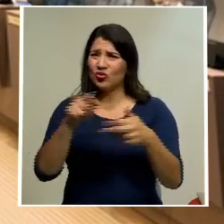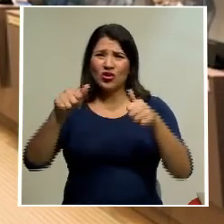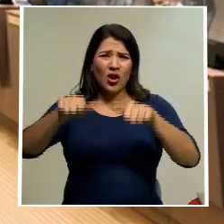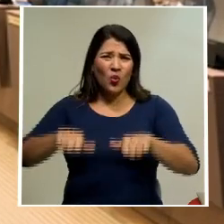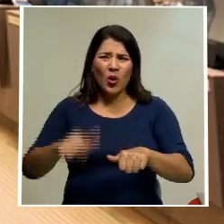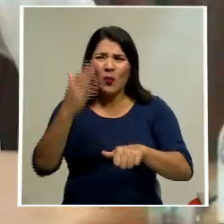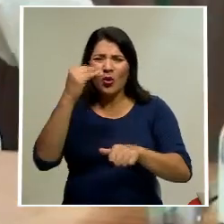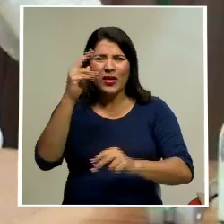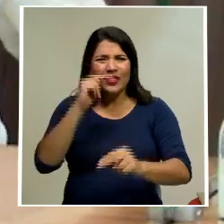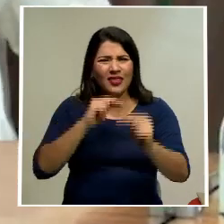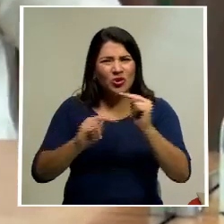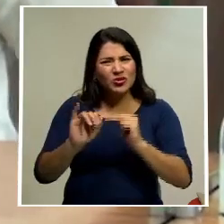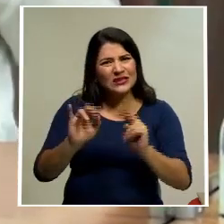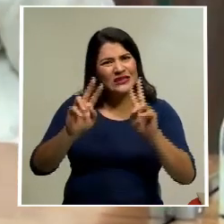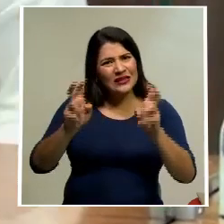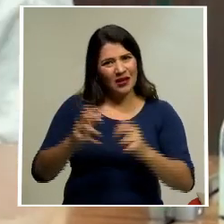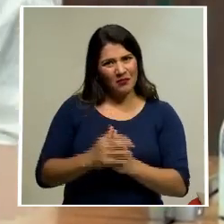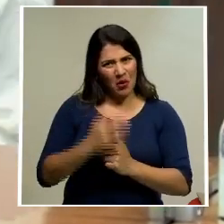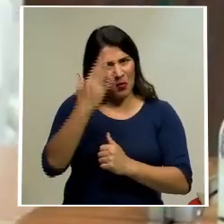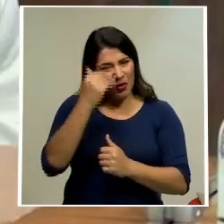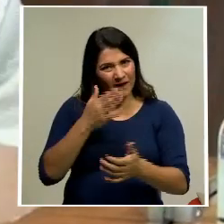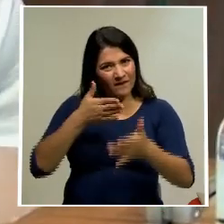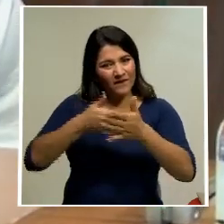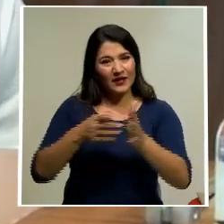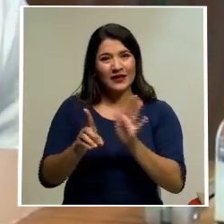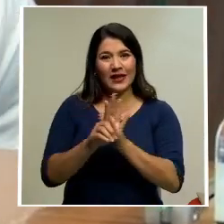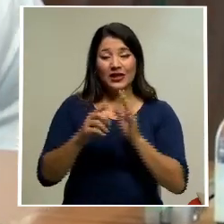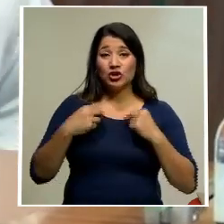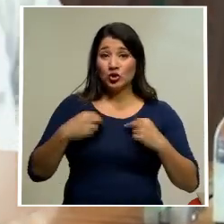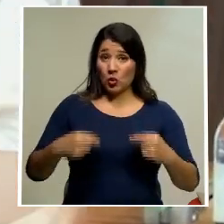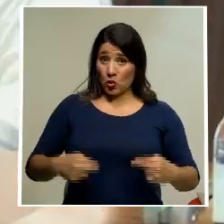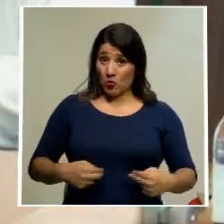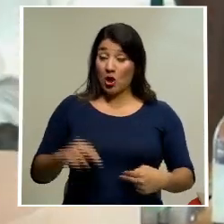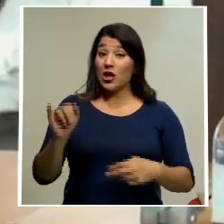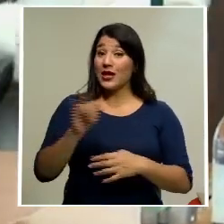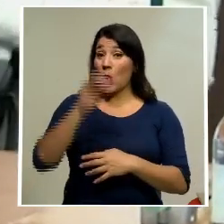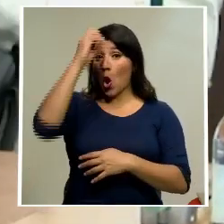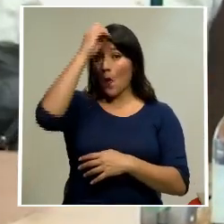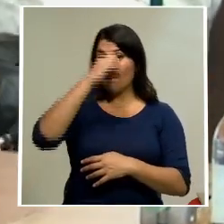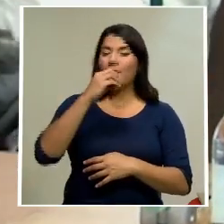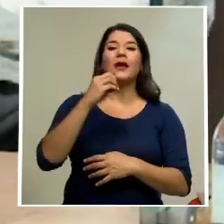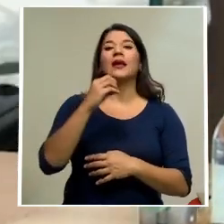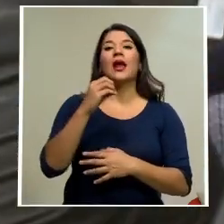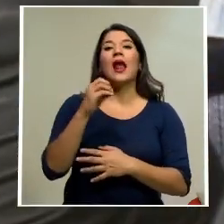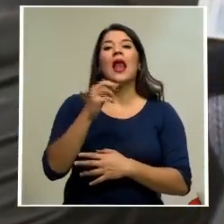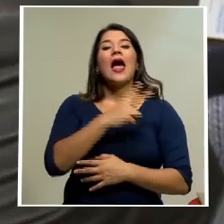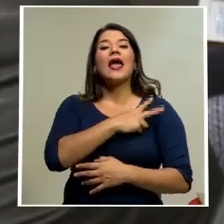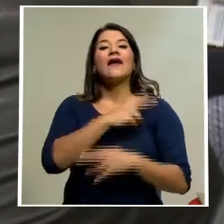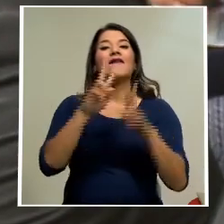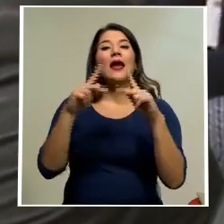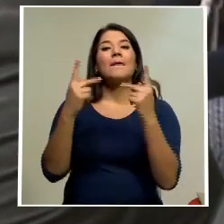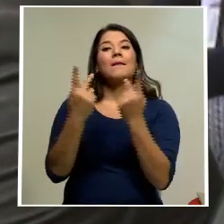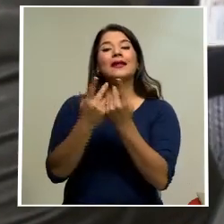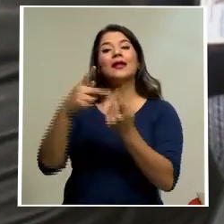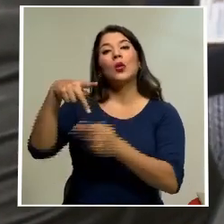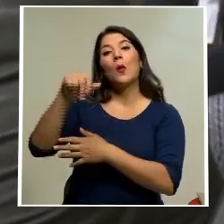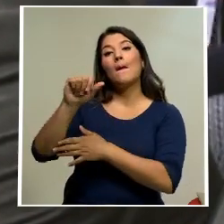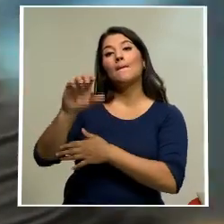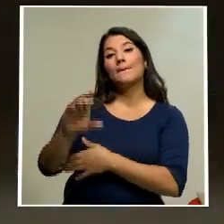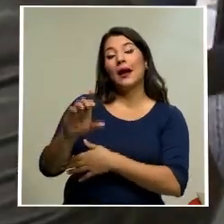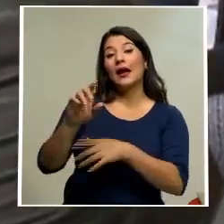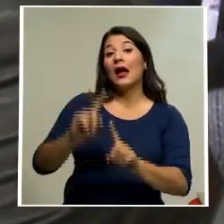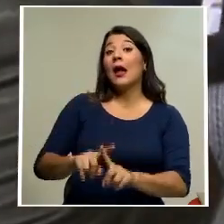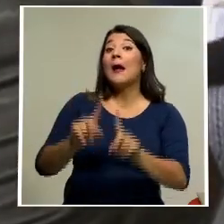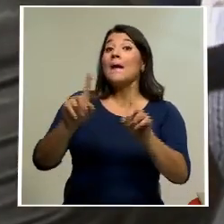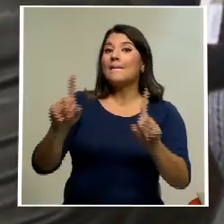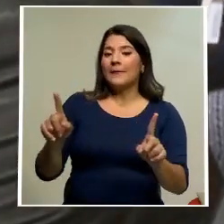humanos, en lo que parece inclusive concordar la hoy jefa de fracción de esta agrupación, pero quien, contrario a los tres anteriores, ha